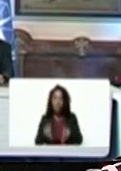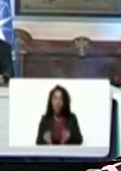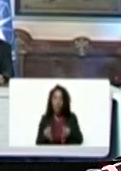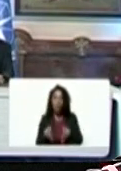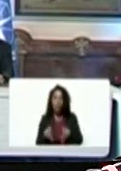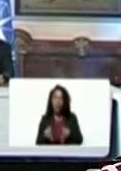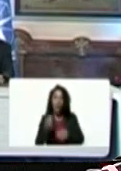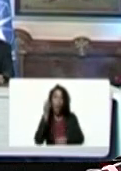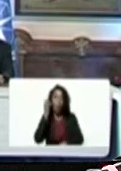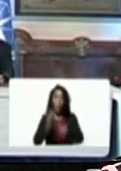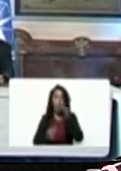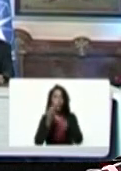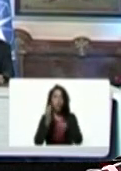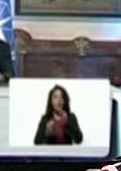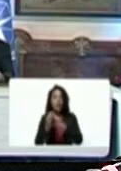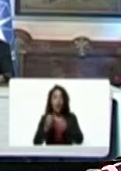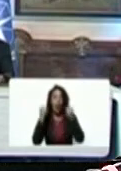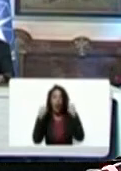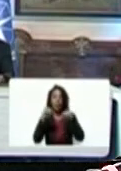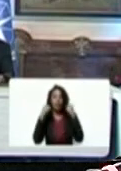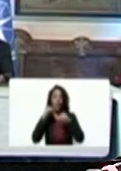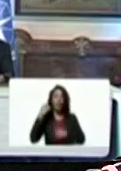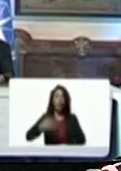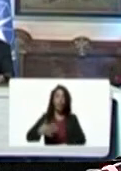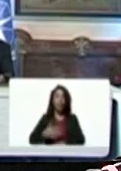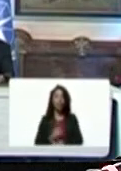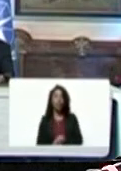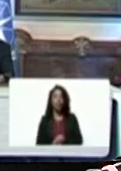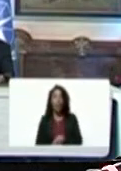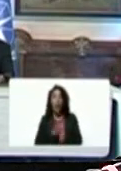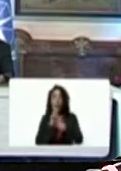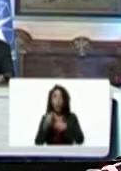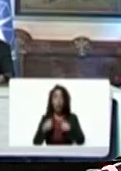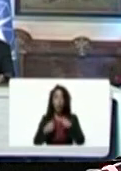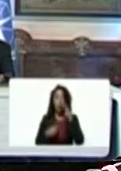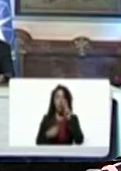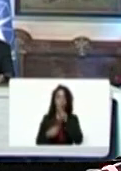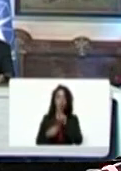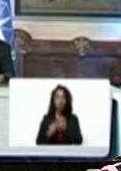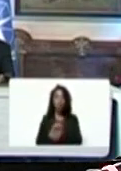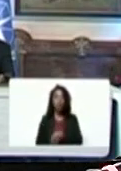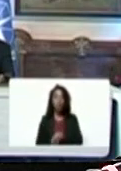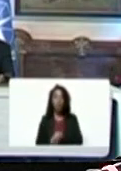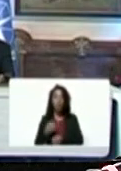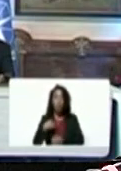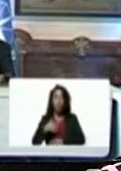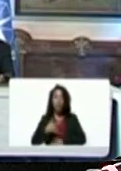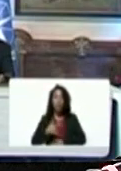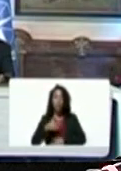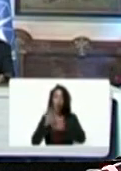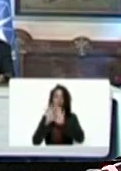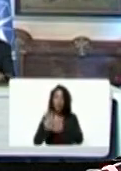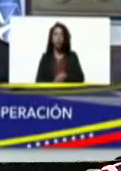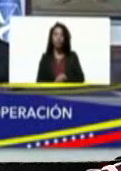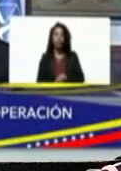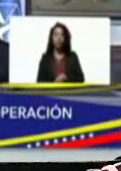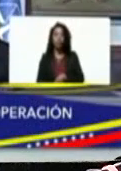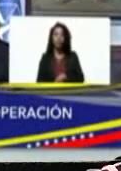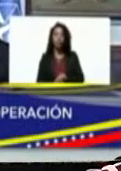de vista técnico, jurídico, como lo has dicho. Ya para cerrar, se me agotó el tiempo, pero la instalación de esa